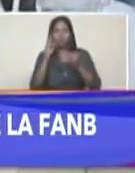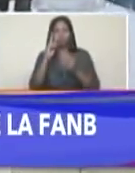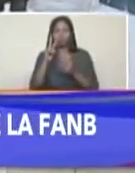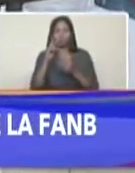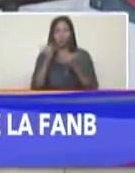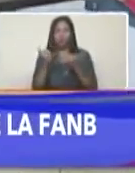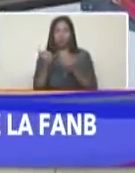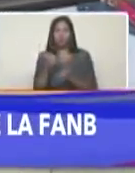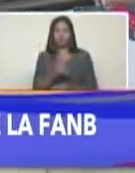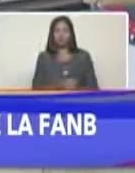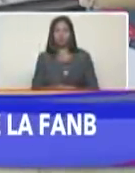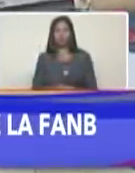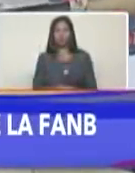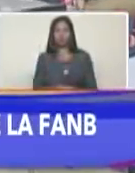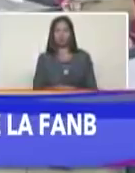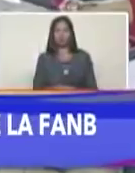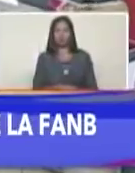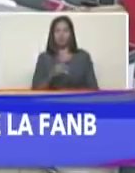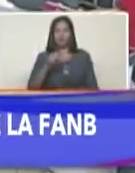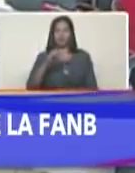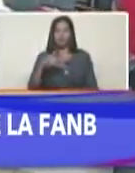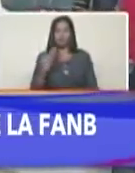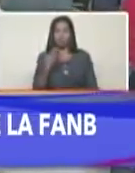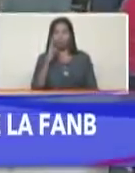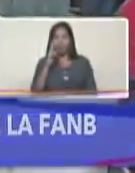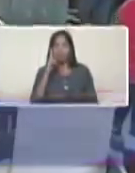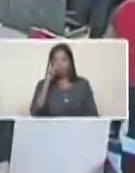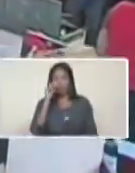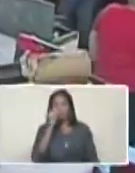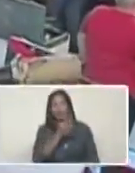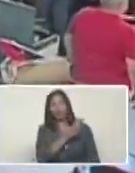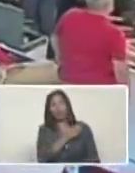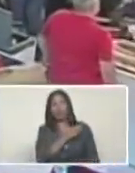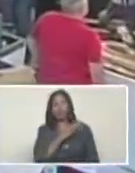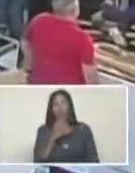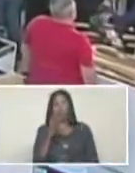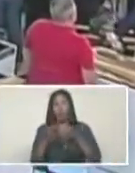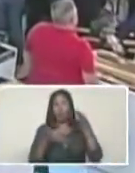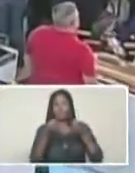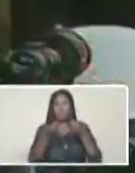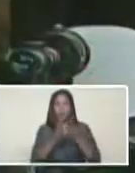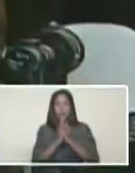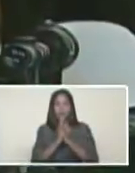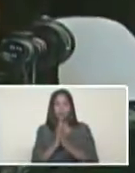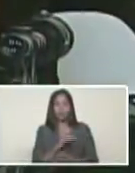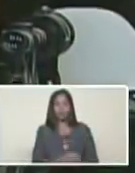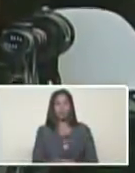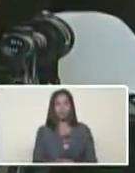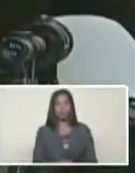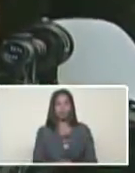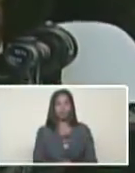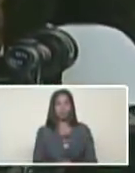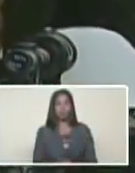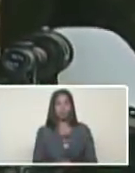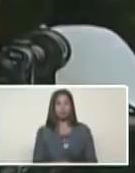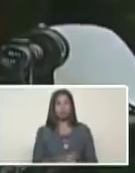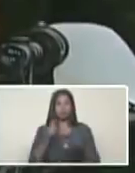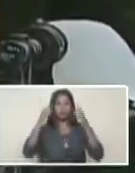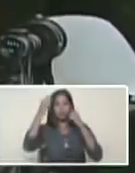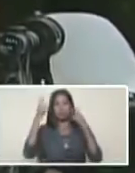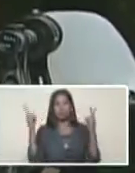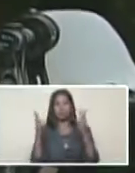viendo. Mientras el coronel Vivas nos explica, por favor, adelante. Adelante, Vivas. ¿Sabes, vive?